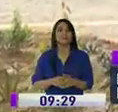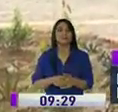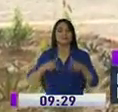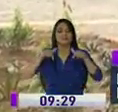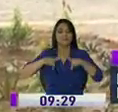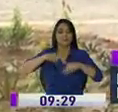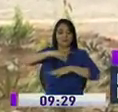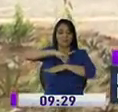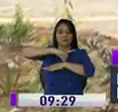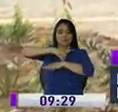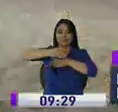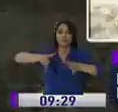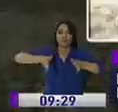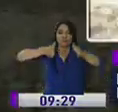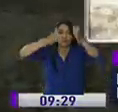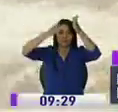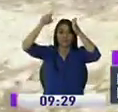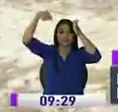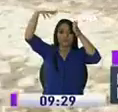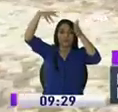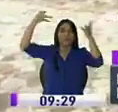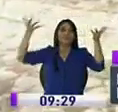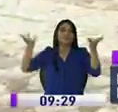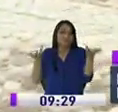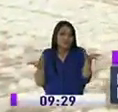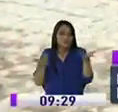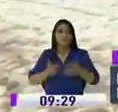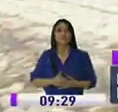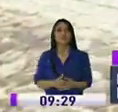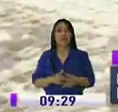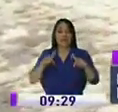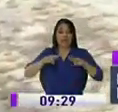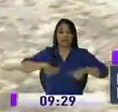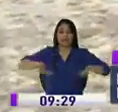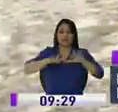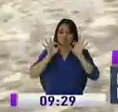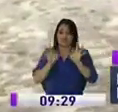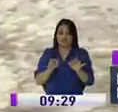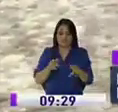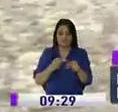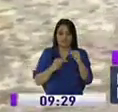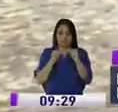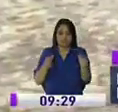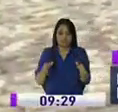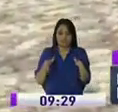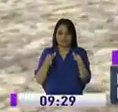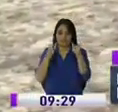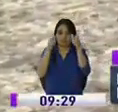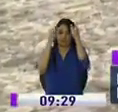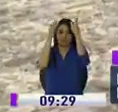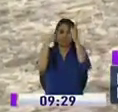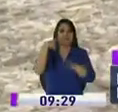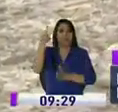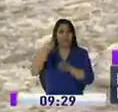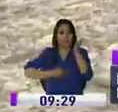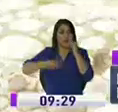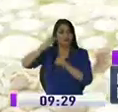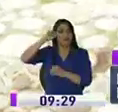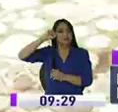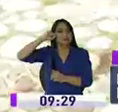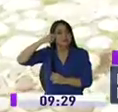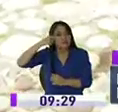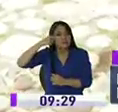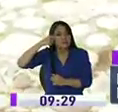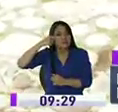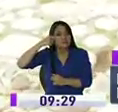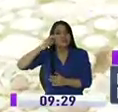reloj solar Quixato, que fue hecho aquí justamente para conmemorar a la